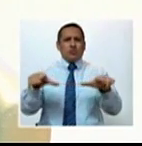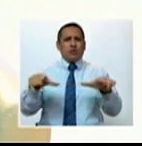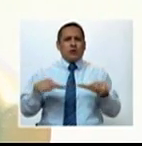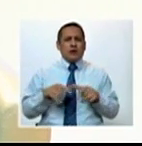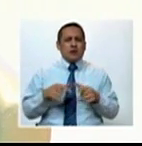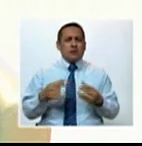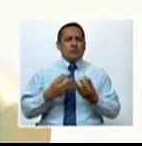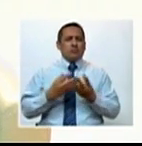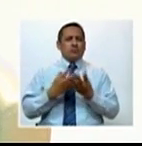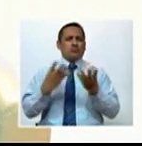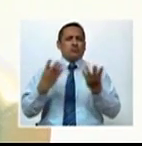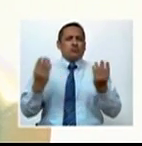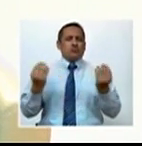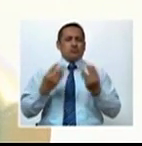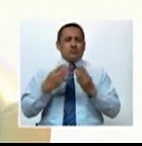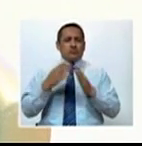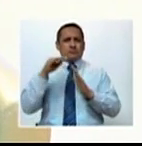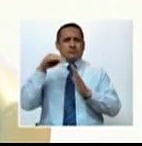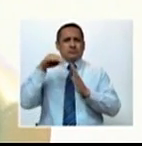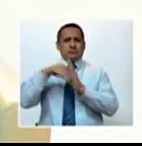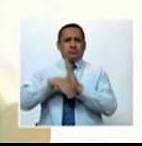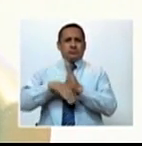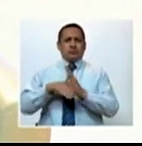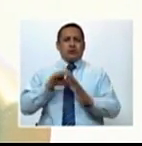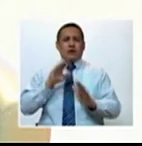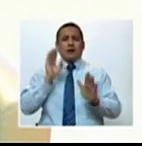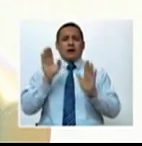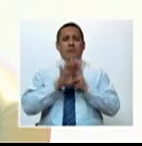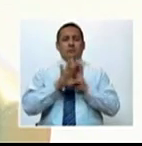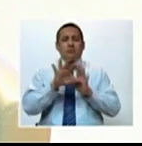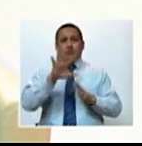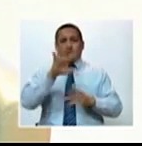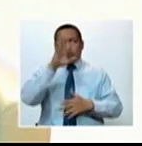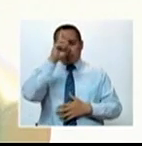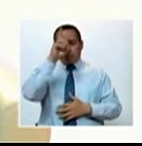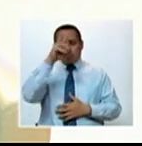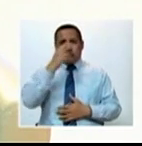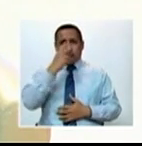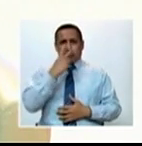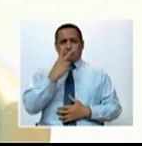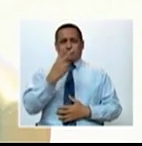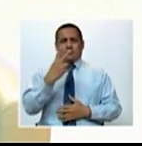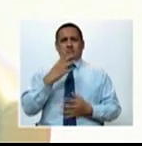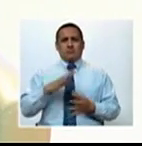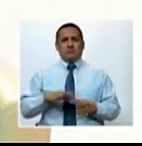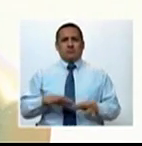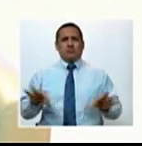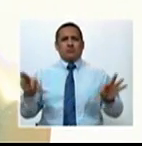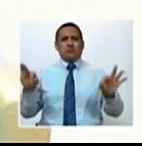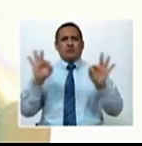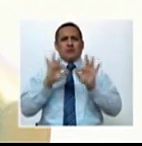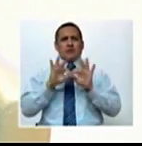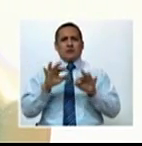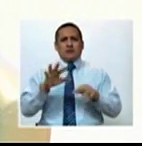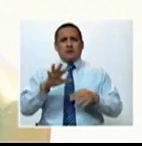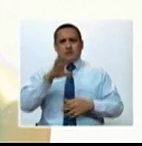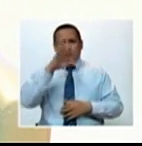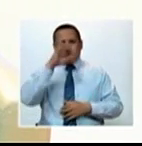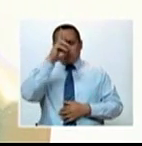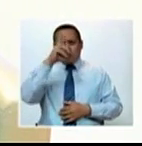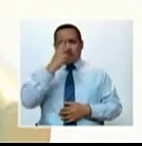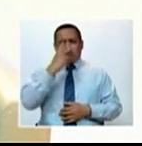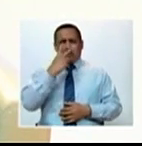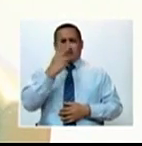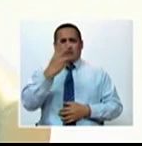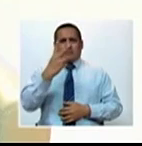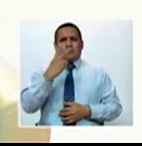El caso de Cusco, por ejemplo, es interesante, ¿no? Cusco ha llegado a desplazar a Lima